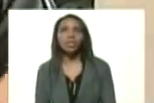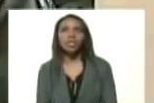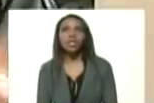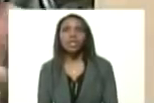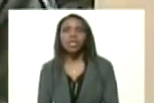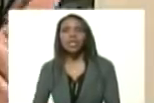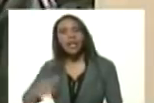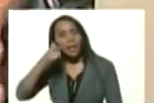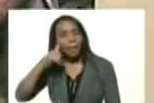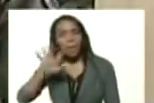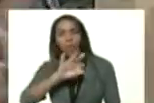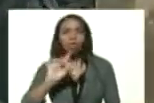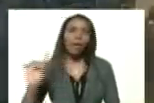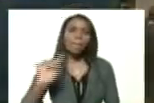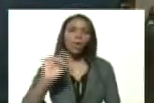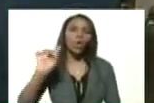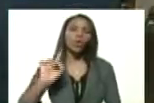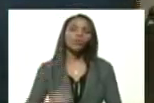nuestro pueblo